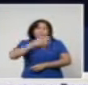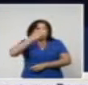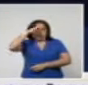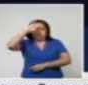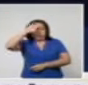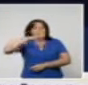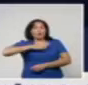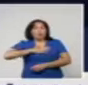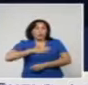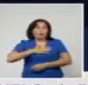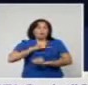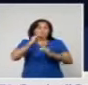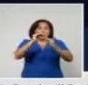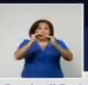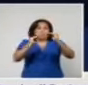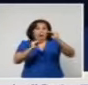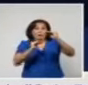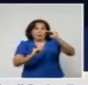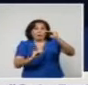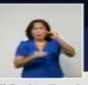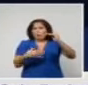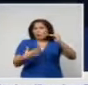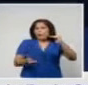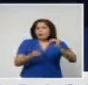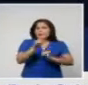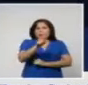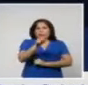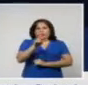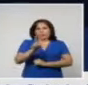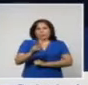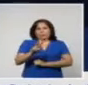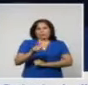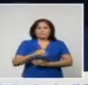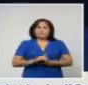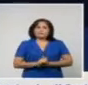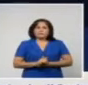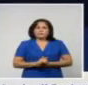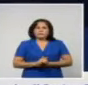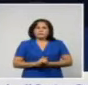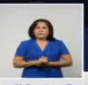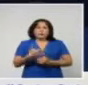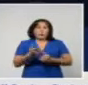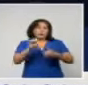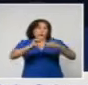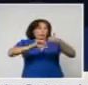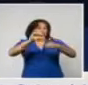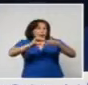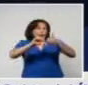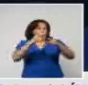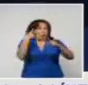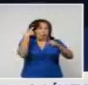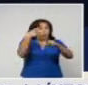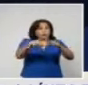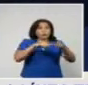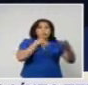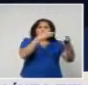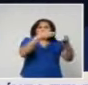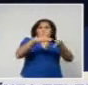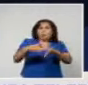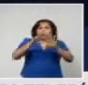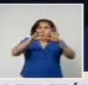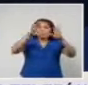eso hace que Cuba ocupe la posición número 21. Cuando la comparamos con la letalidad del